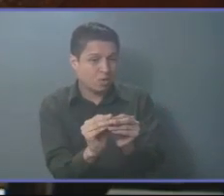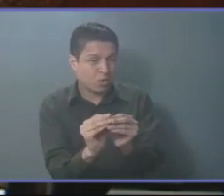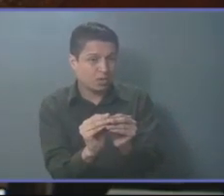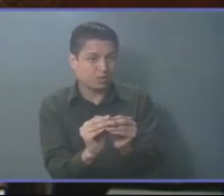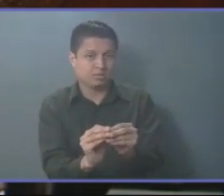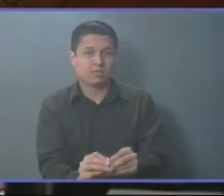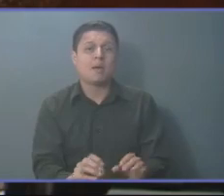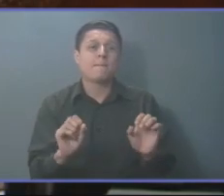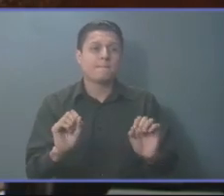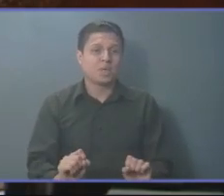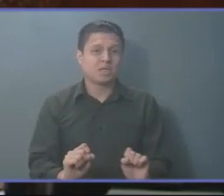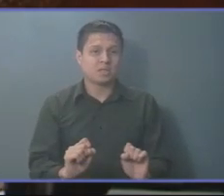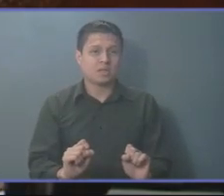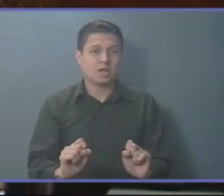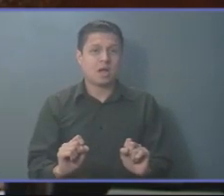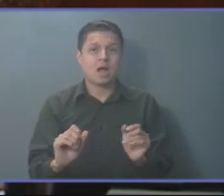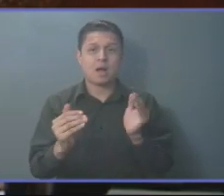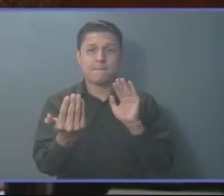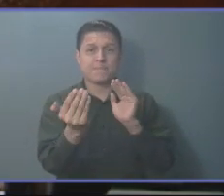presenciales. 5.